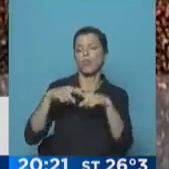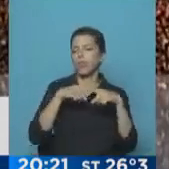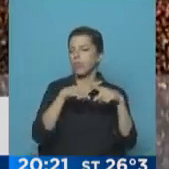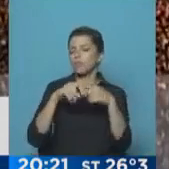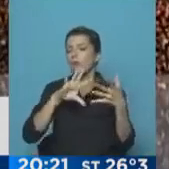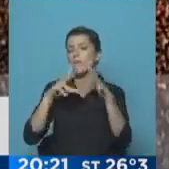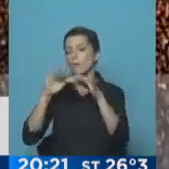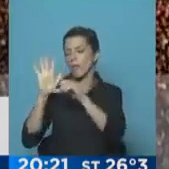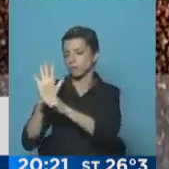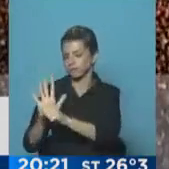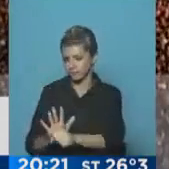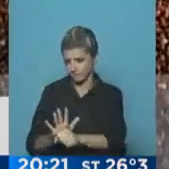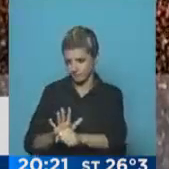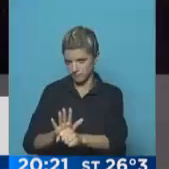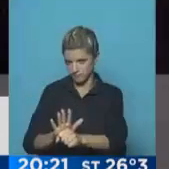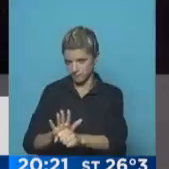Y mientras tanto,